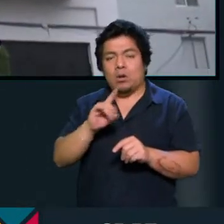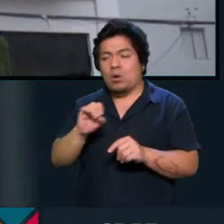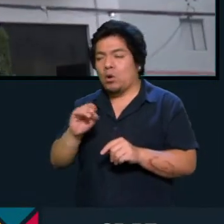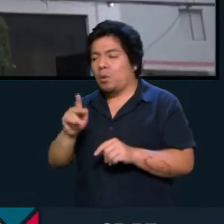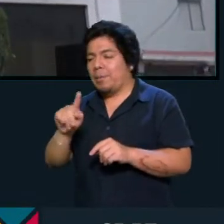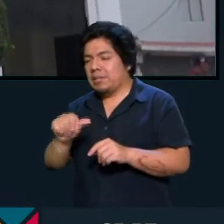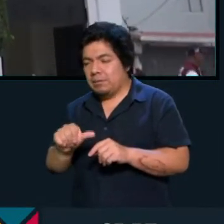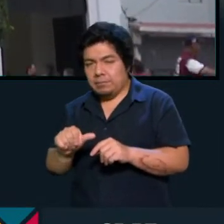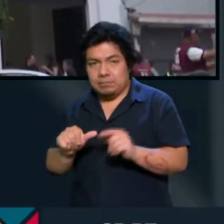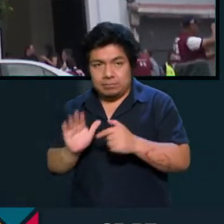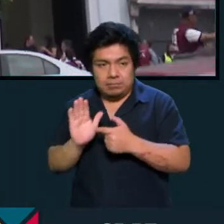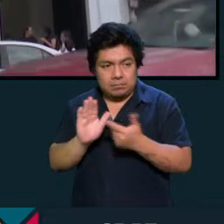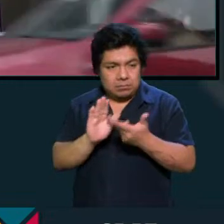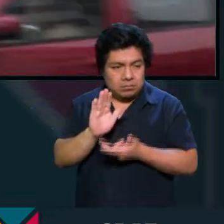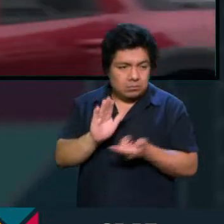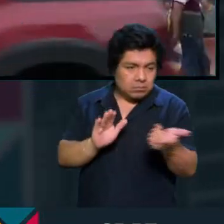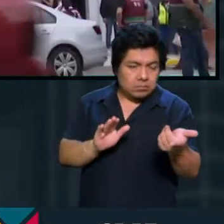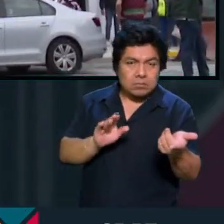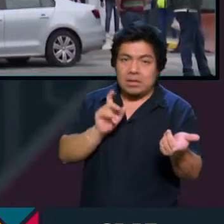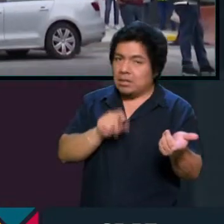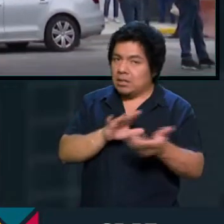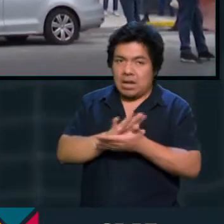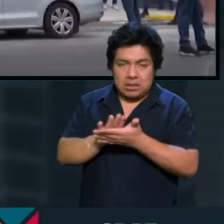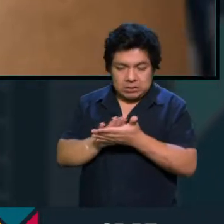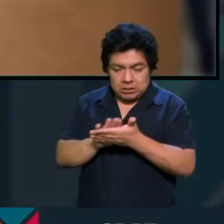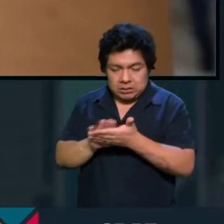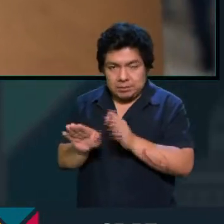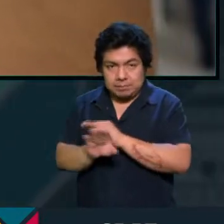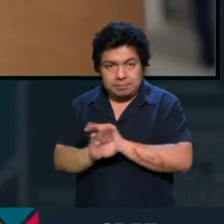Oropesa, y entonces eso también viene a acabar, ¿no? Se